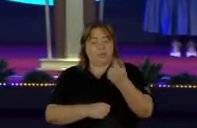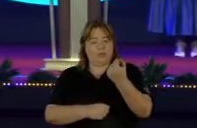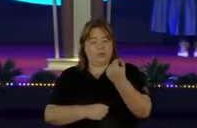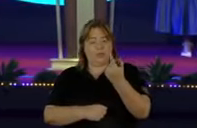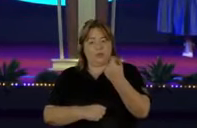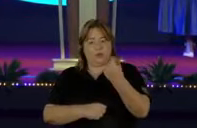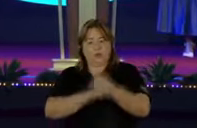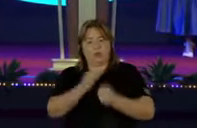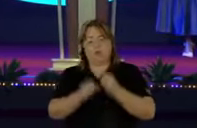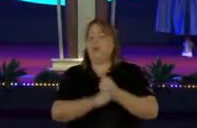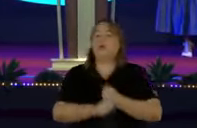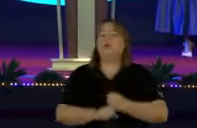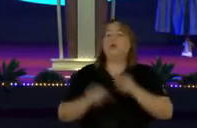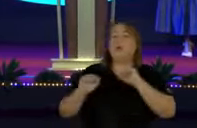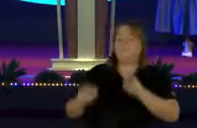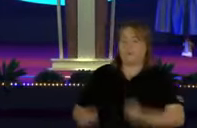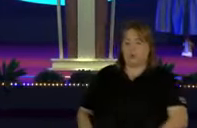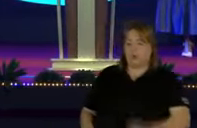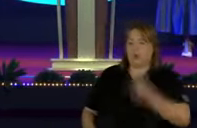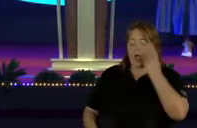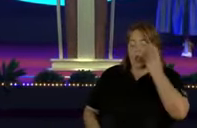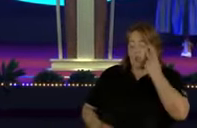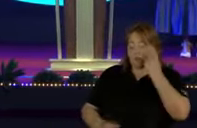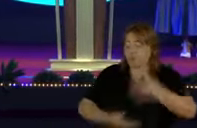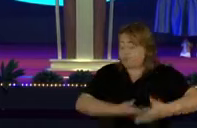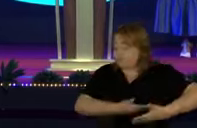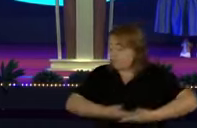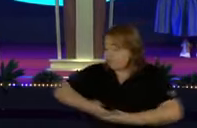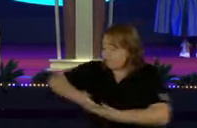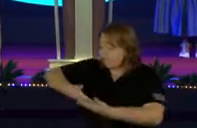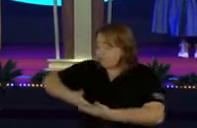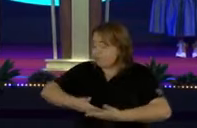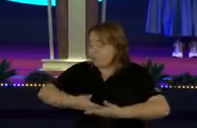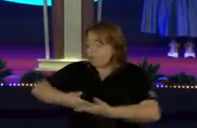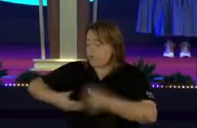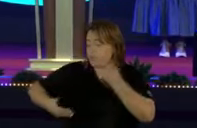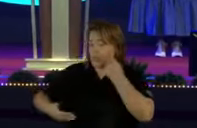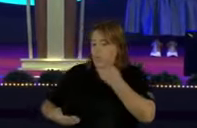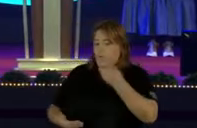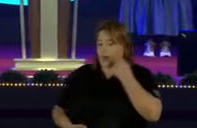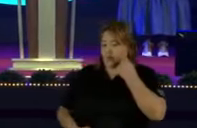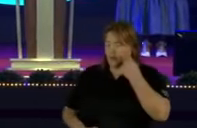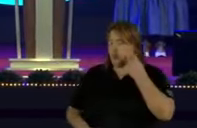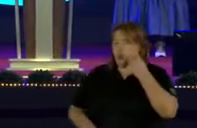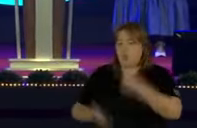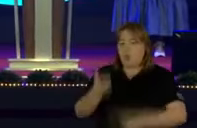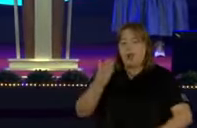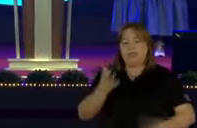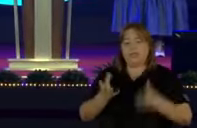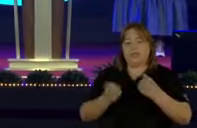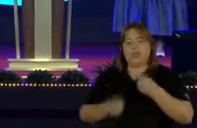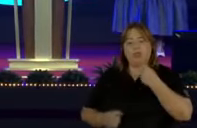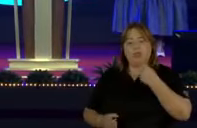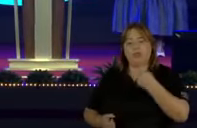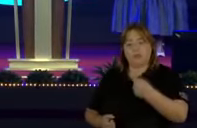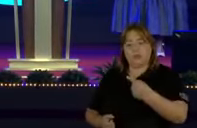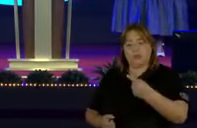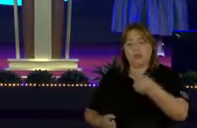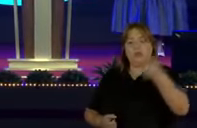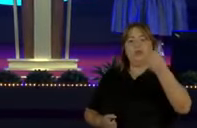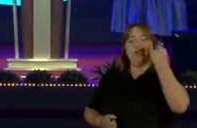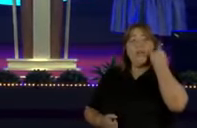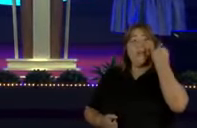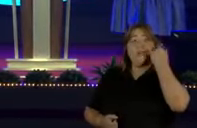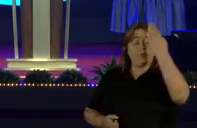2012, ellos pudieron abrazar la criatura. ¿Qué te quiero decir con esto? Que si Dios te usa para